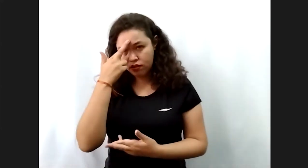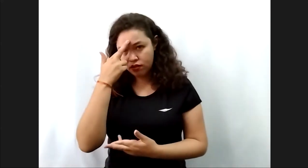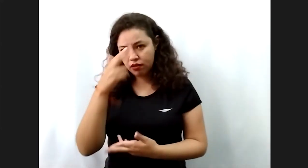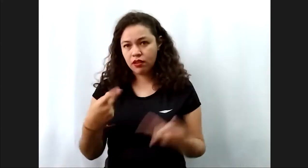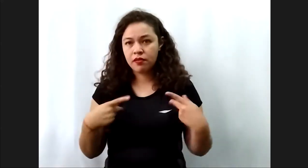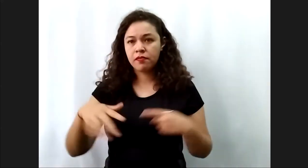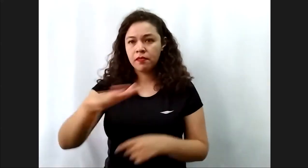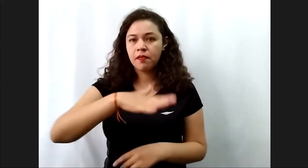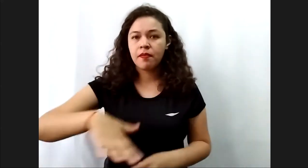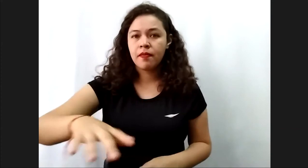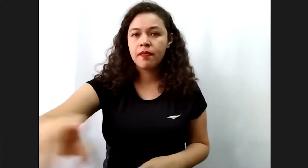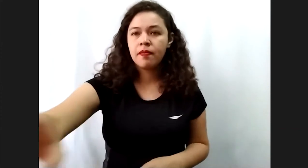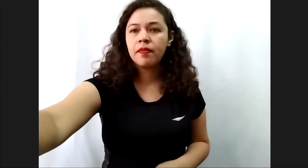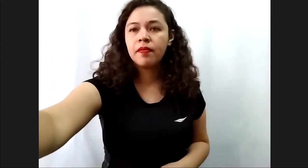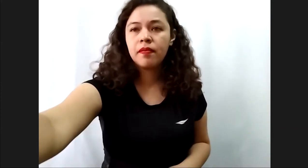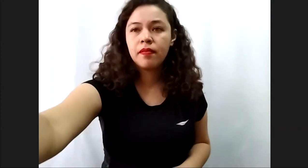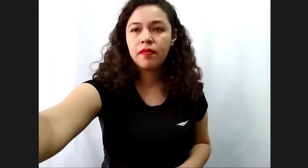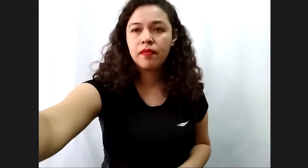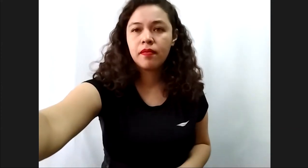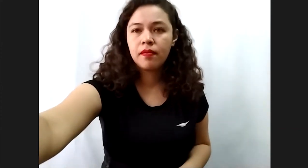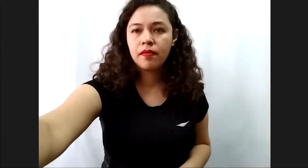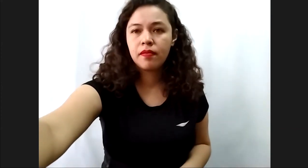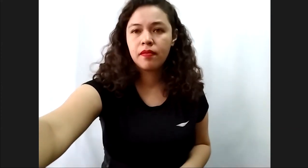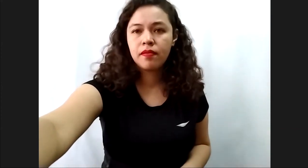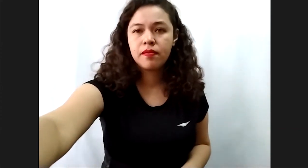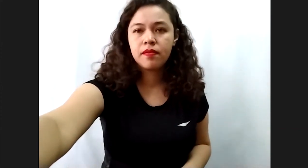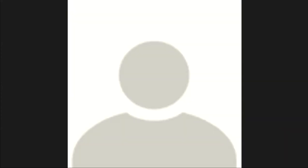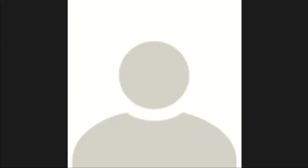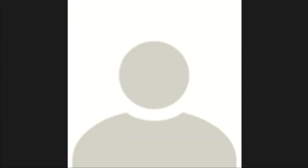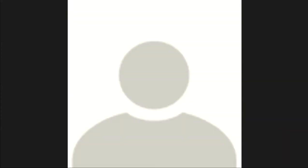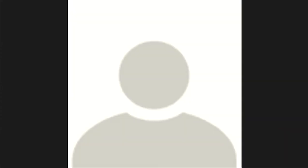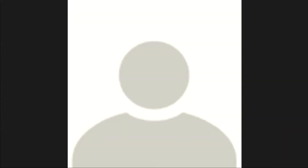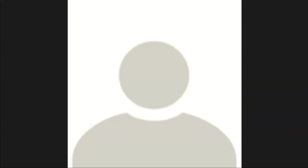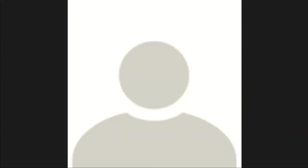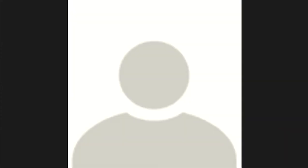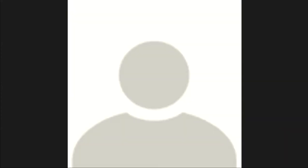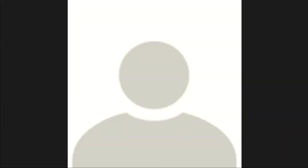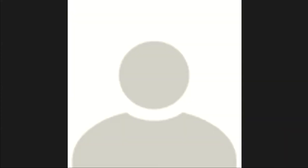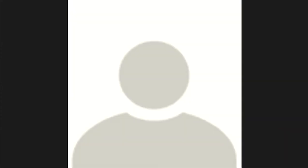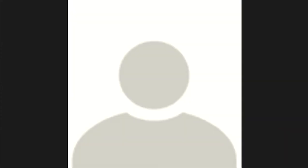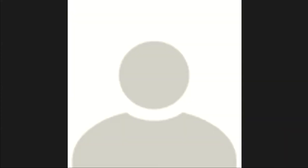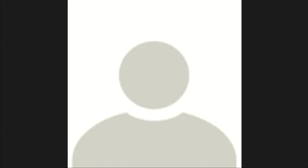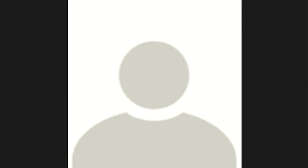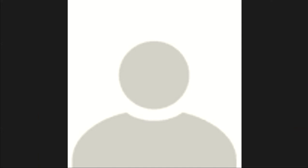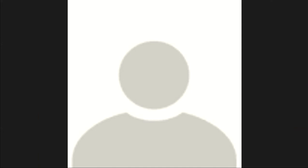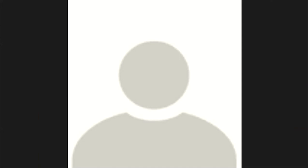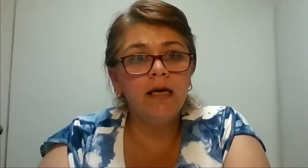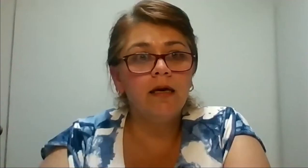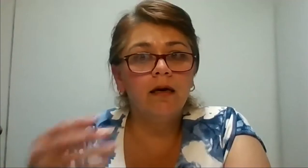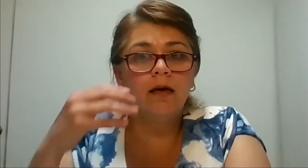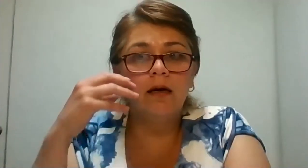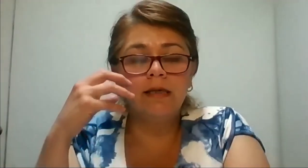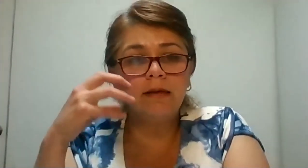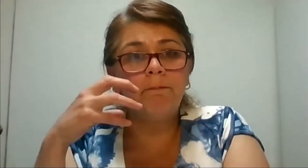sociedades gusta de ser sancionados y castigados. Y la realidad es que si hay conciencia, si